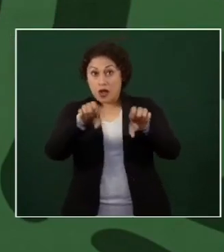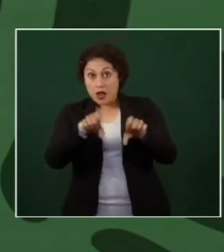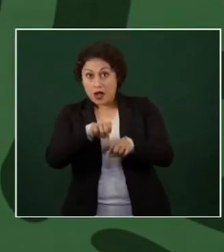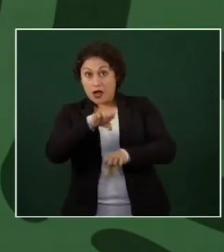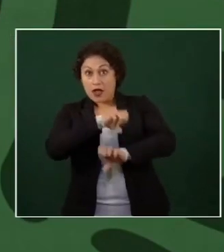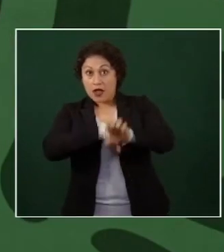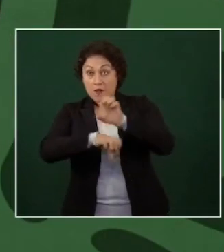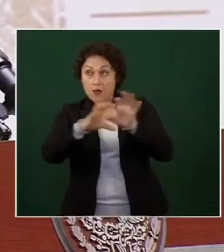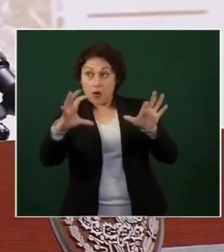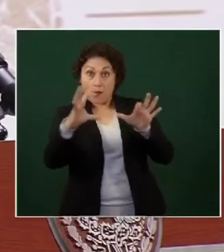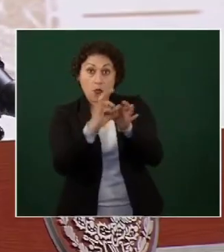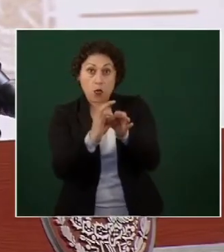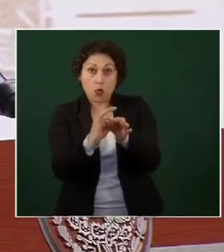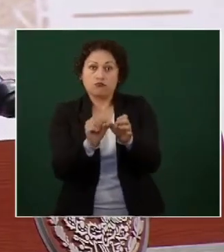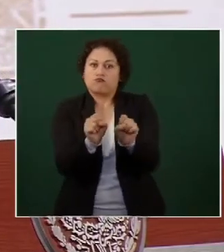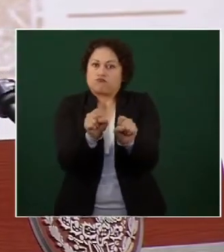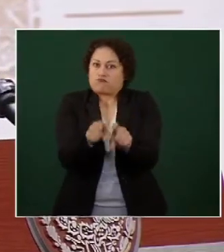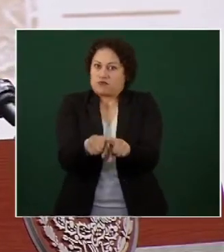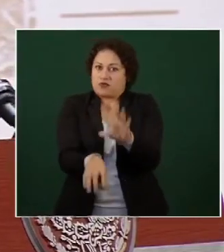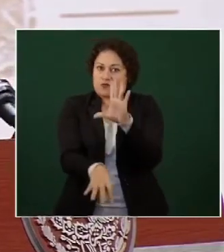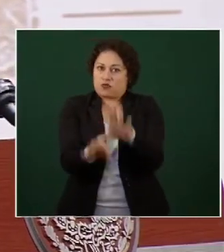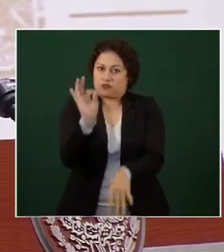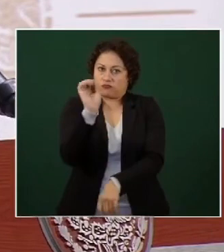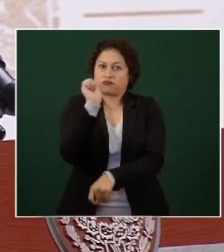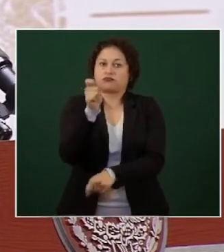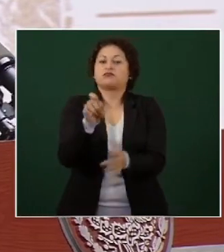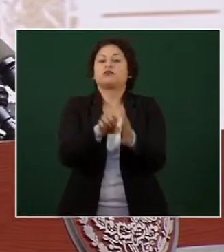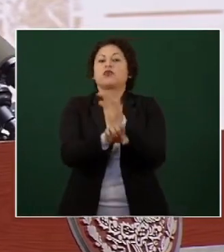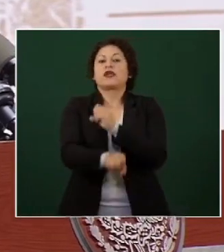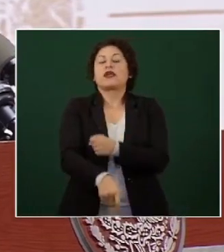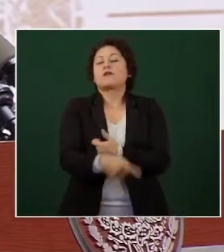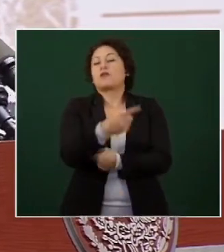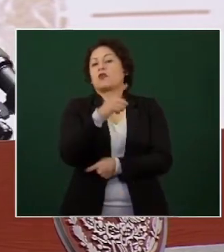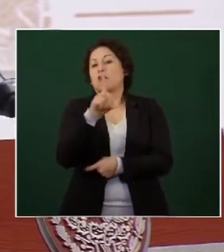el papel de la DEA, de la CIA,